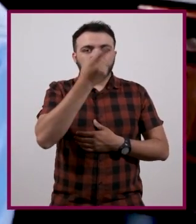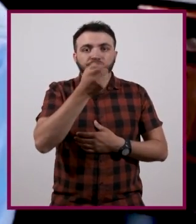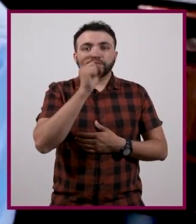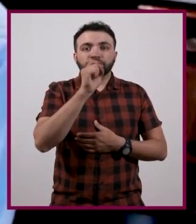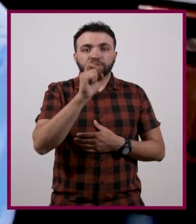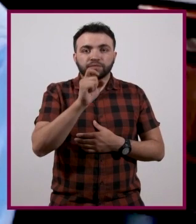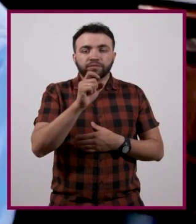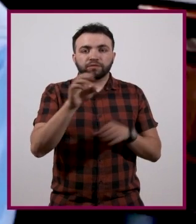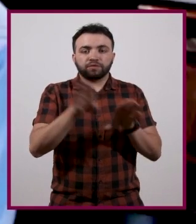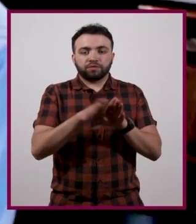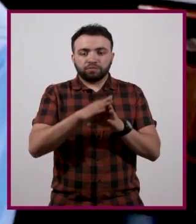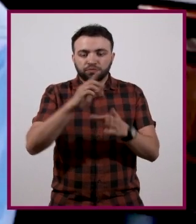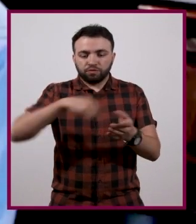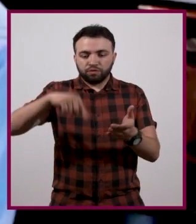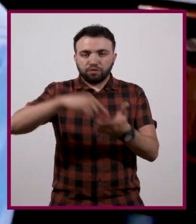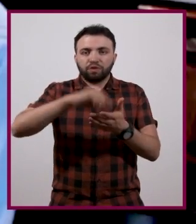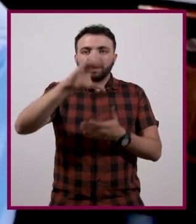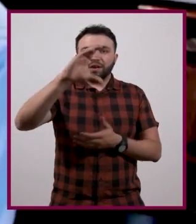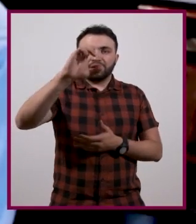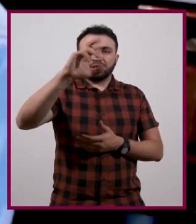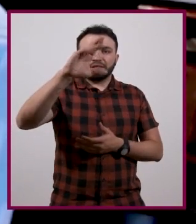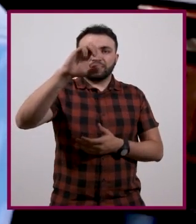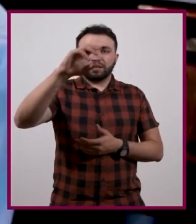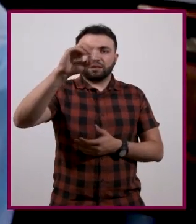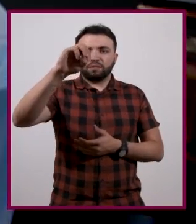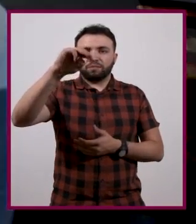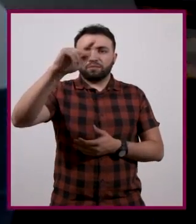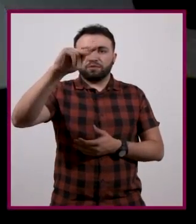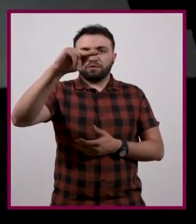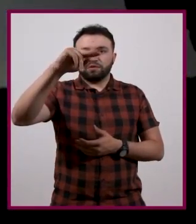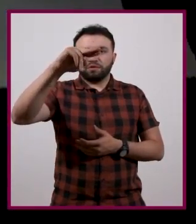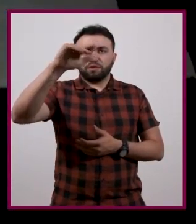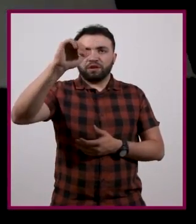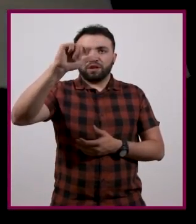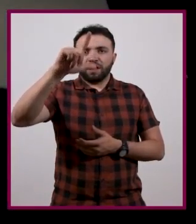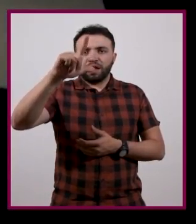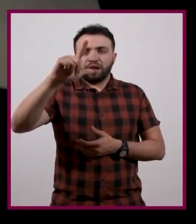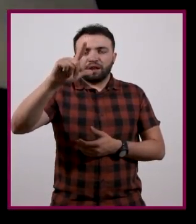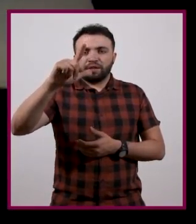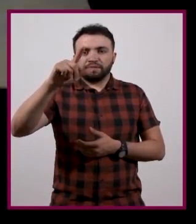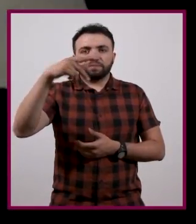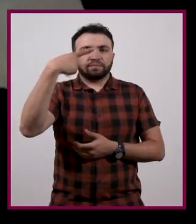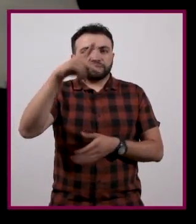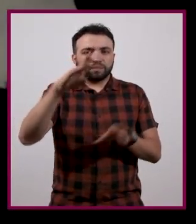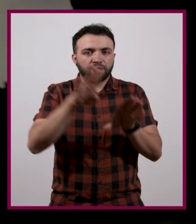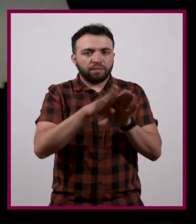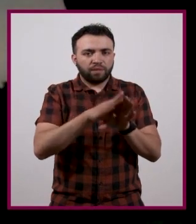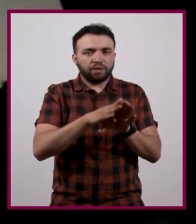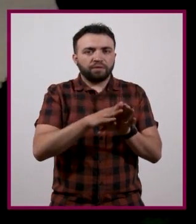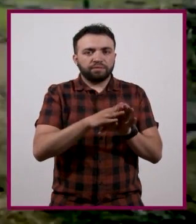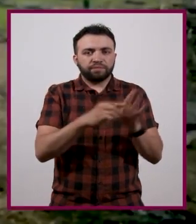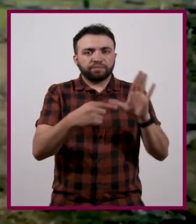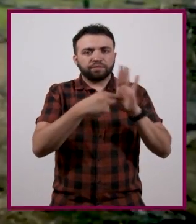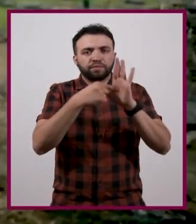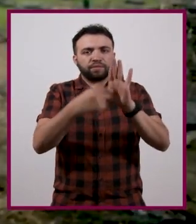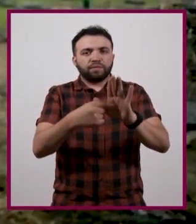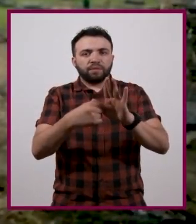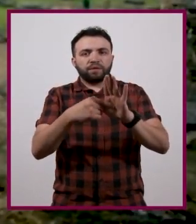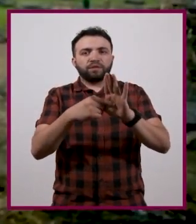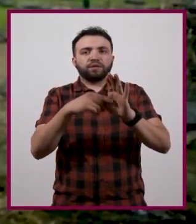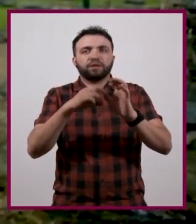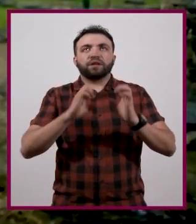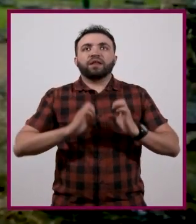precisamente en el área ceremonial del sitio. Si entendemos el área ceremonial, como el área donde estaban los